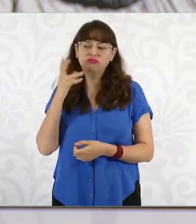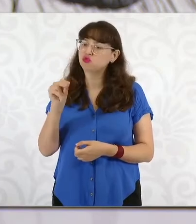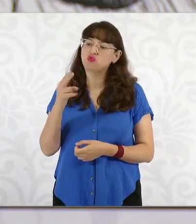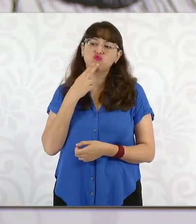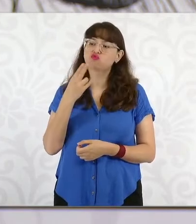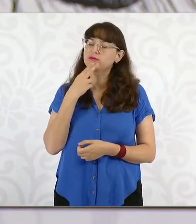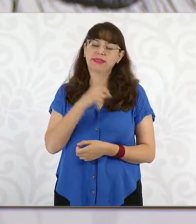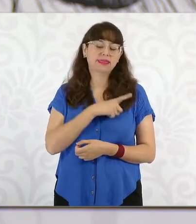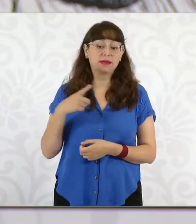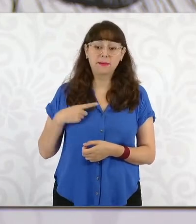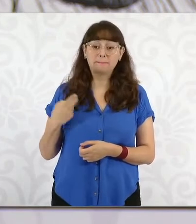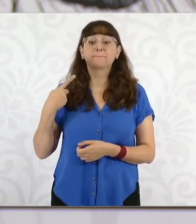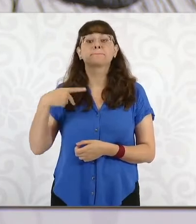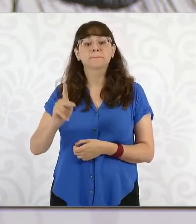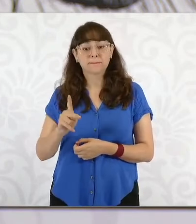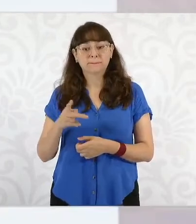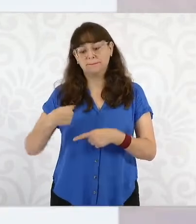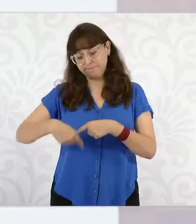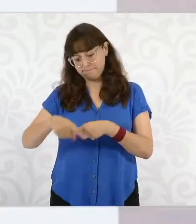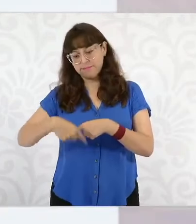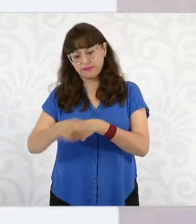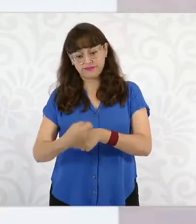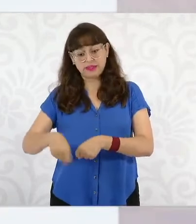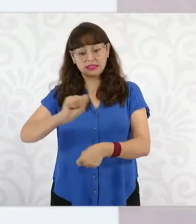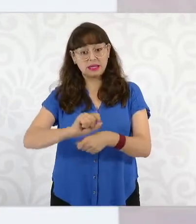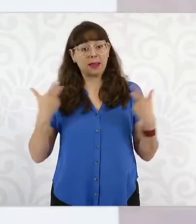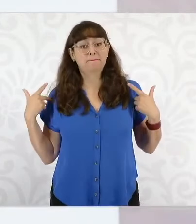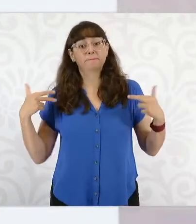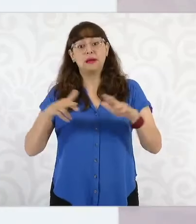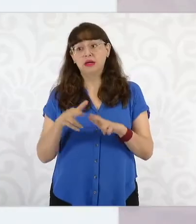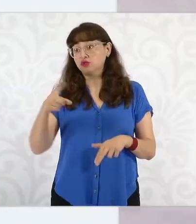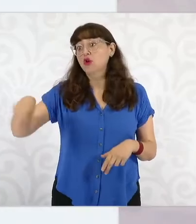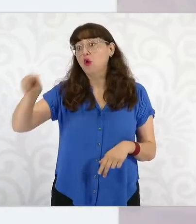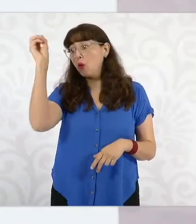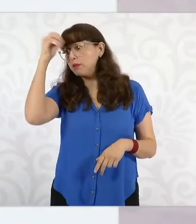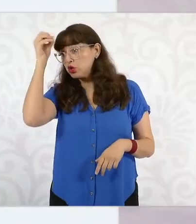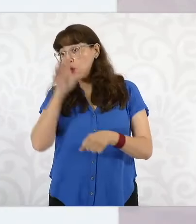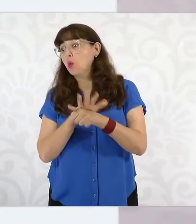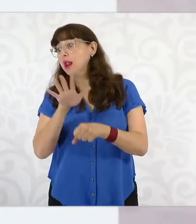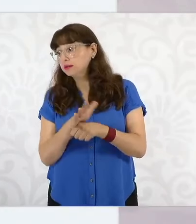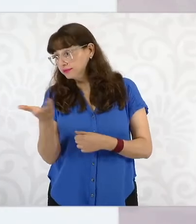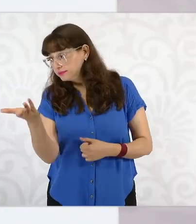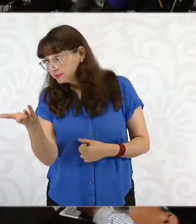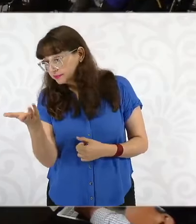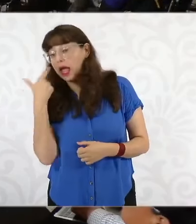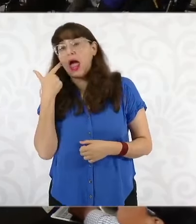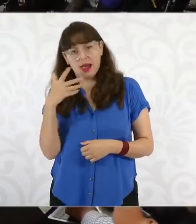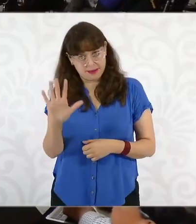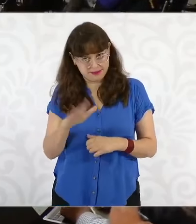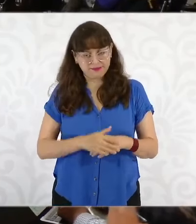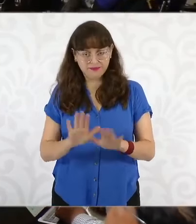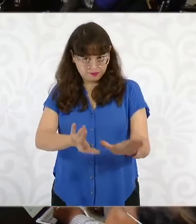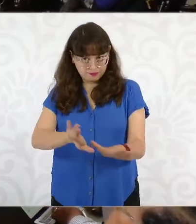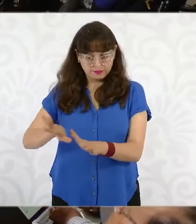pero lo vamos a dejar a los consejos técnicos para que también las maestras y los maestros opinen sobre este tema. Entonces esa es la primera